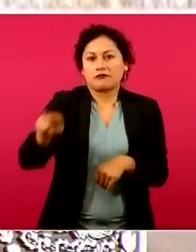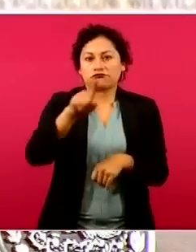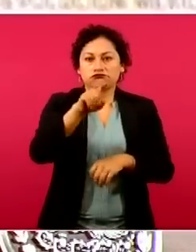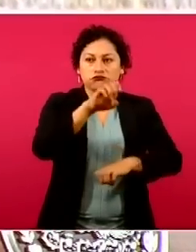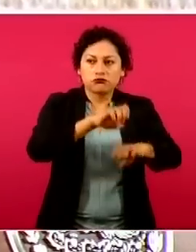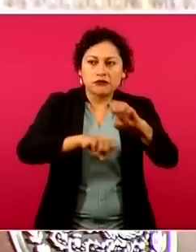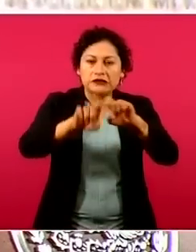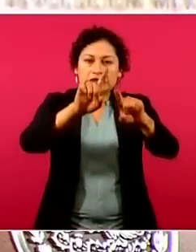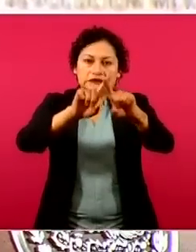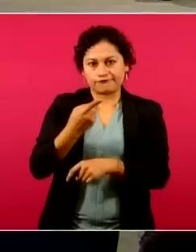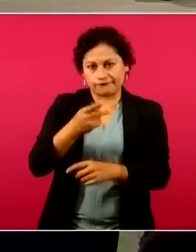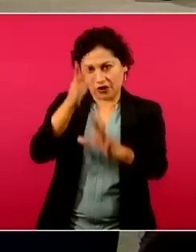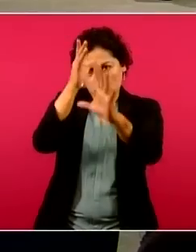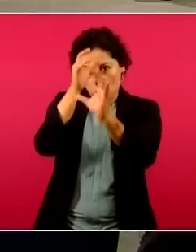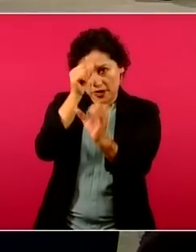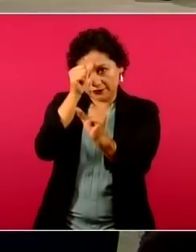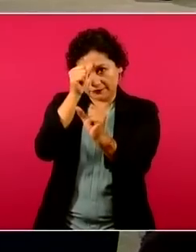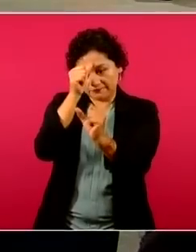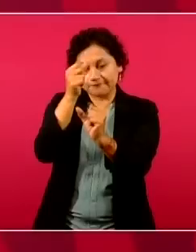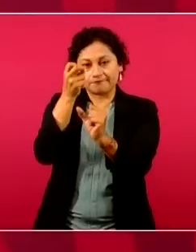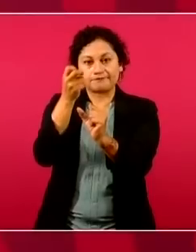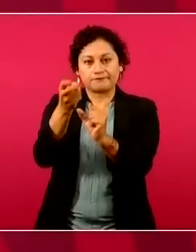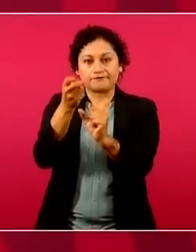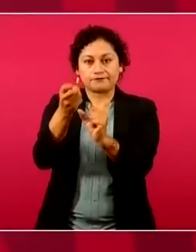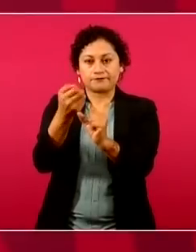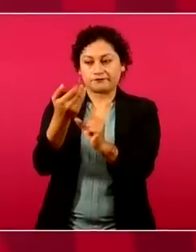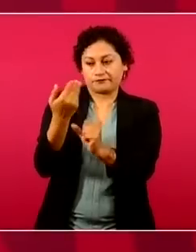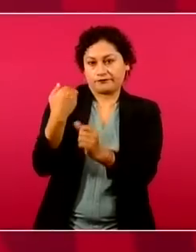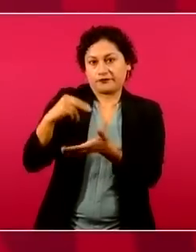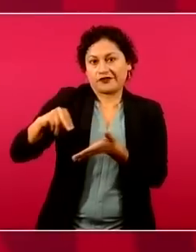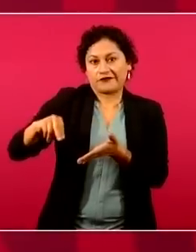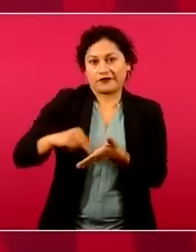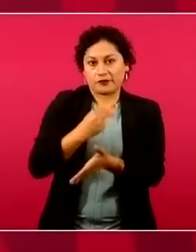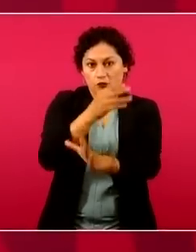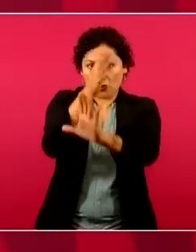productores, distribuidores, se firmó un acuerdo